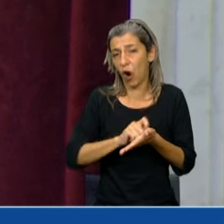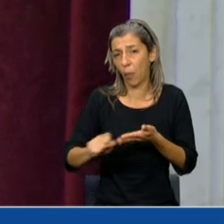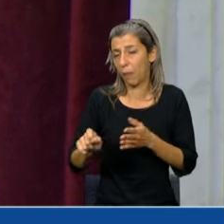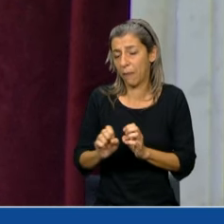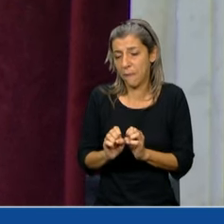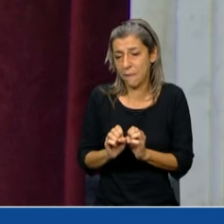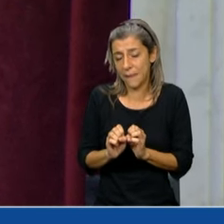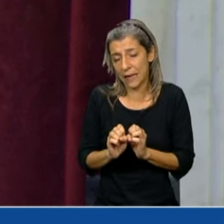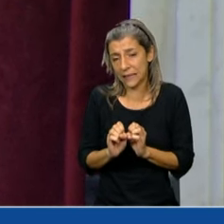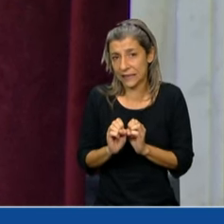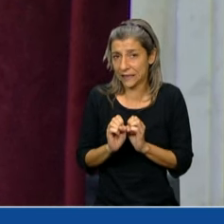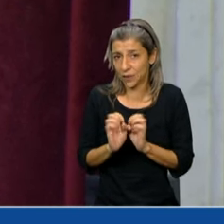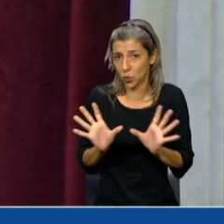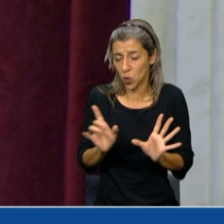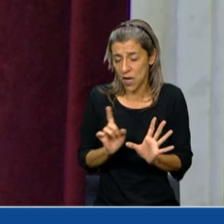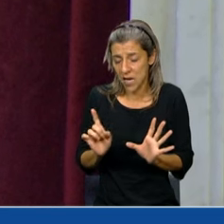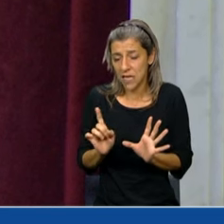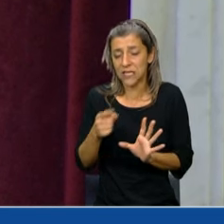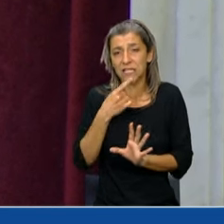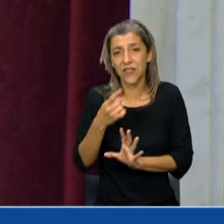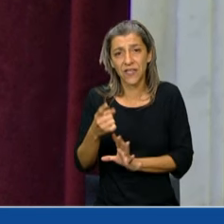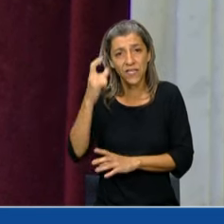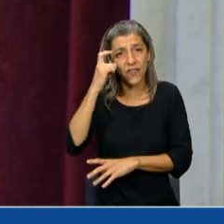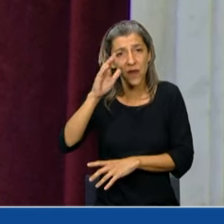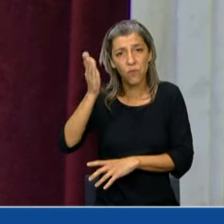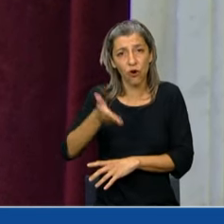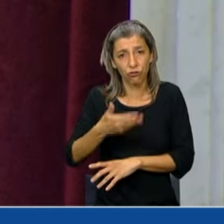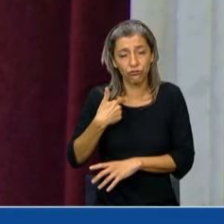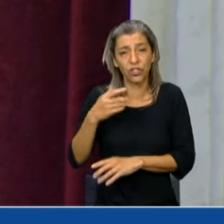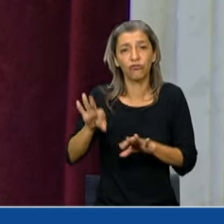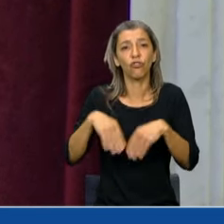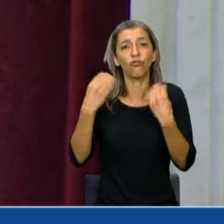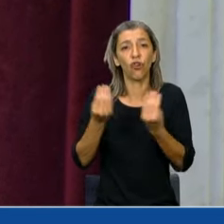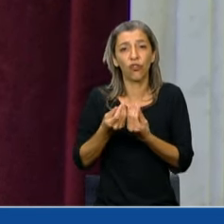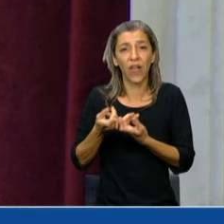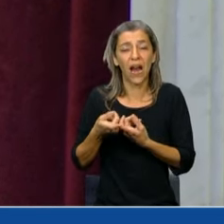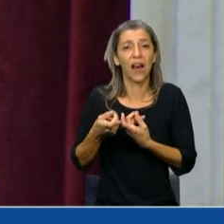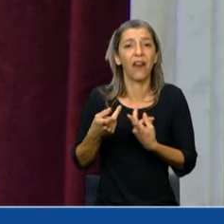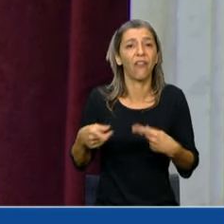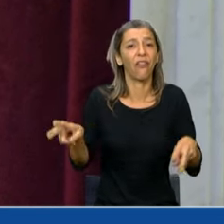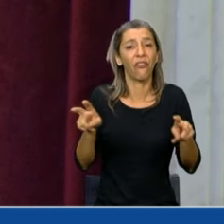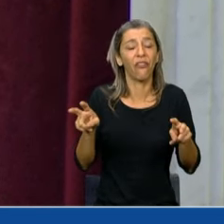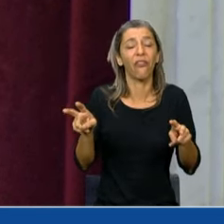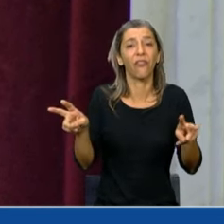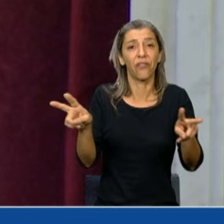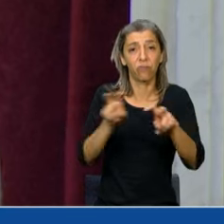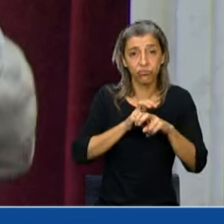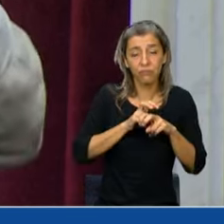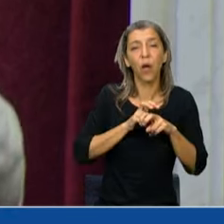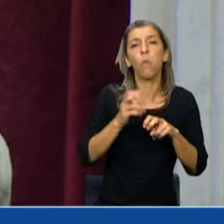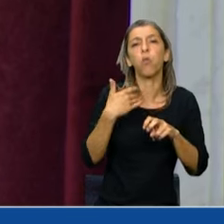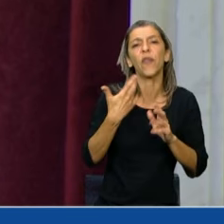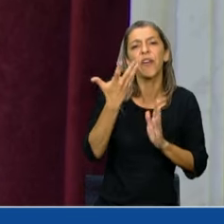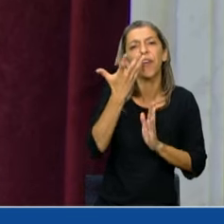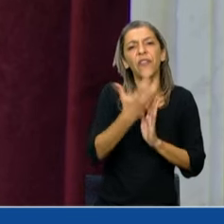que el otro plantea que el 10% del monto total anual de alquileres de inmuebles destinado a casa habitación va a poder deducirse esta